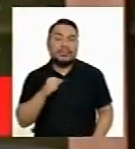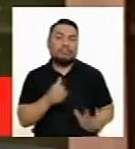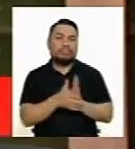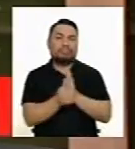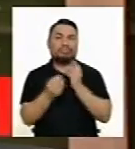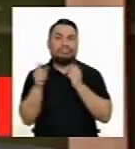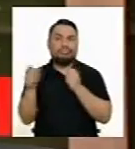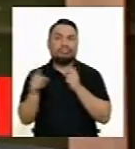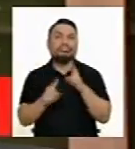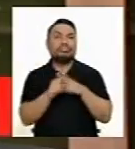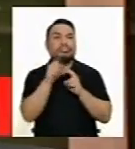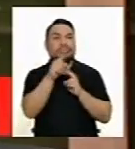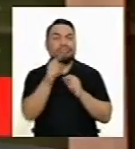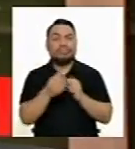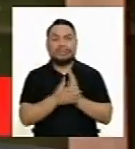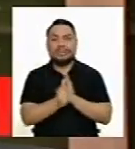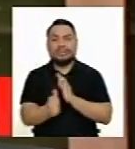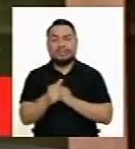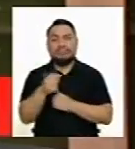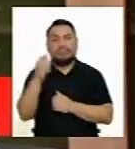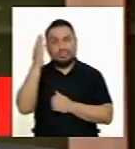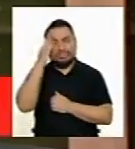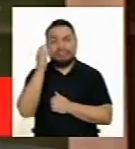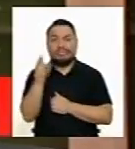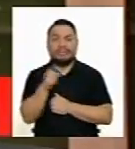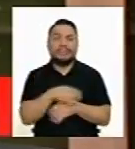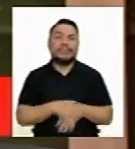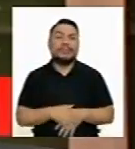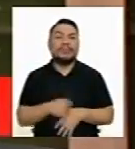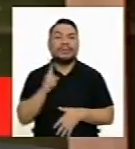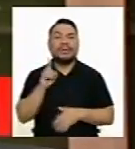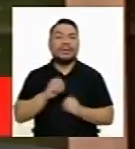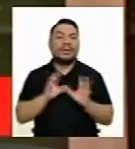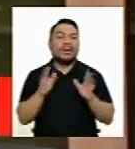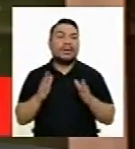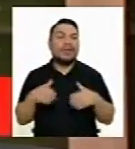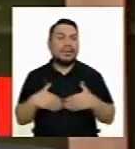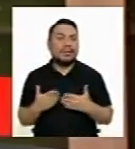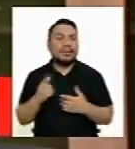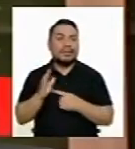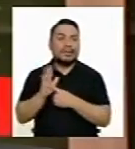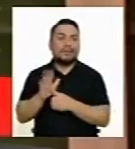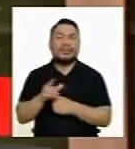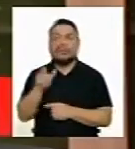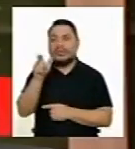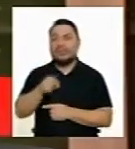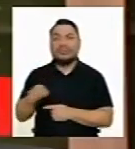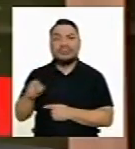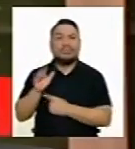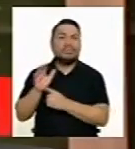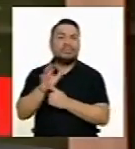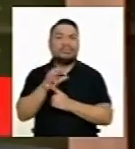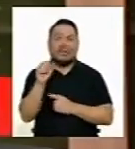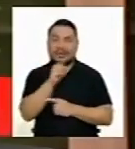Realmente nos sorprendemos con el talento. Y un indicador claro es el poder haber accedido a los principales escenarios del país.